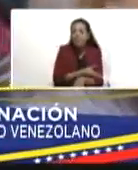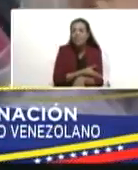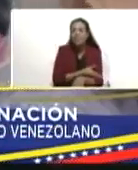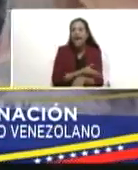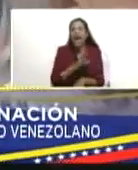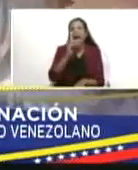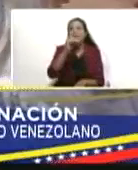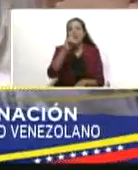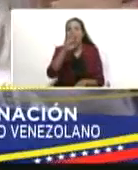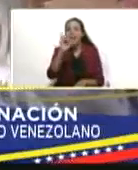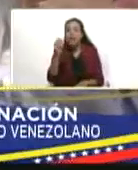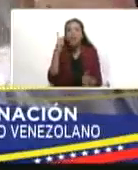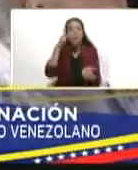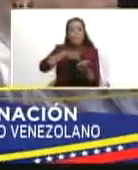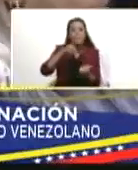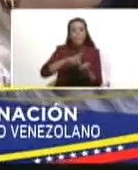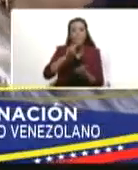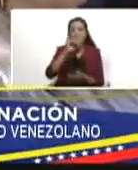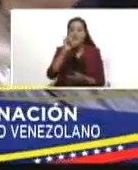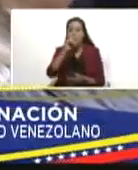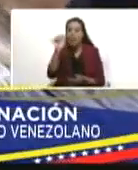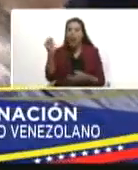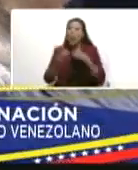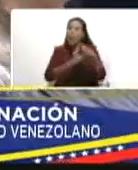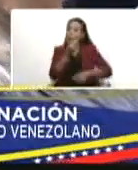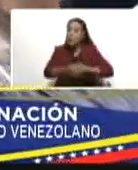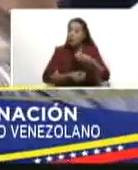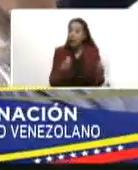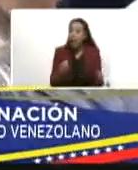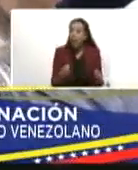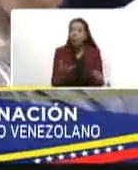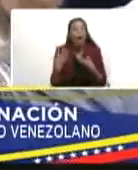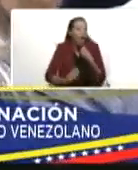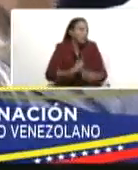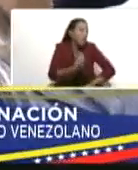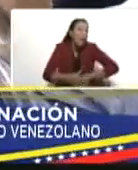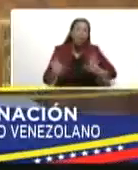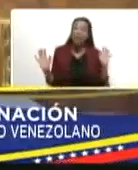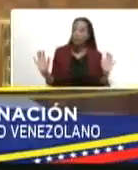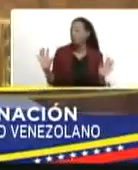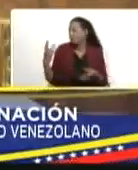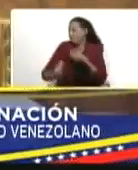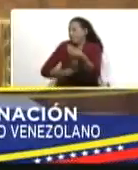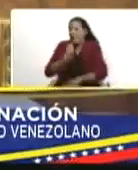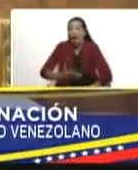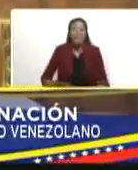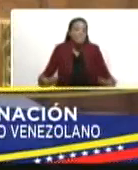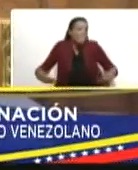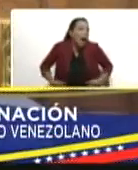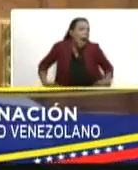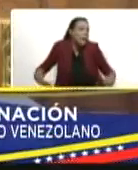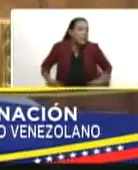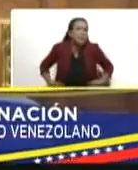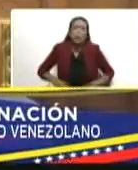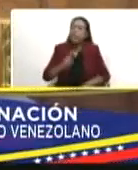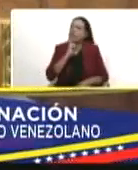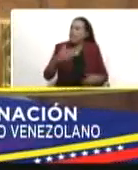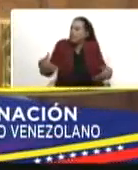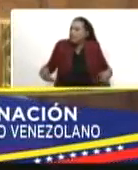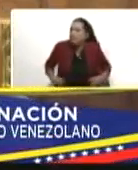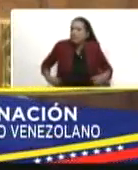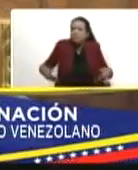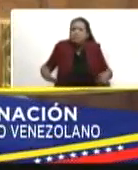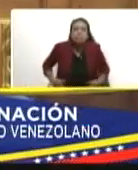daro viva siempre presente y vivo cómo lo hacemos haciéndolo pariendo